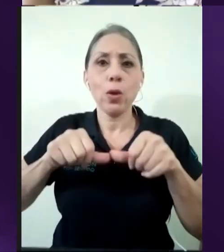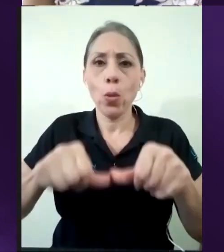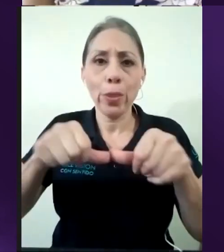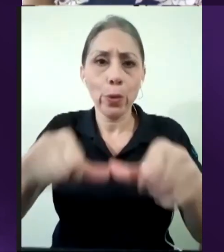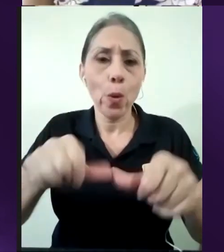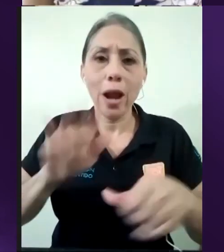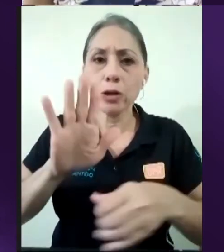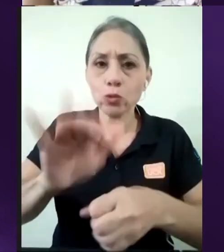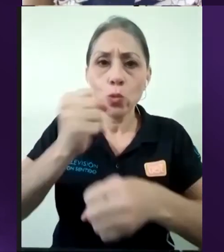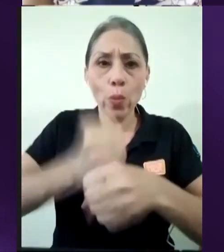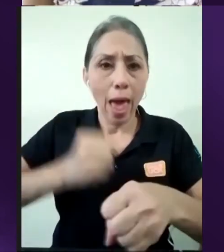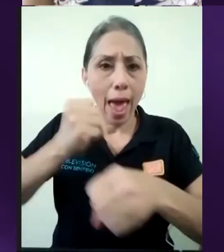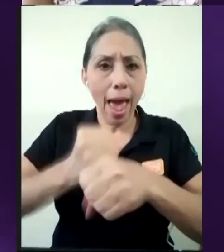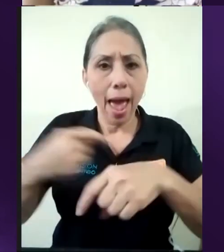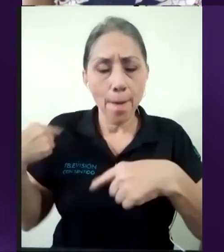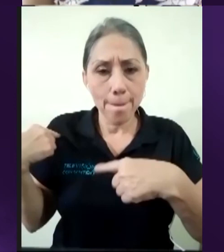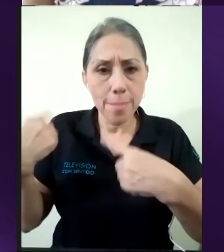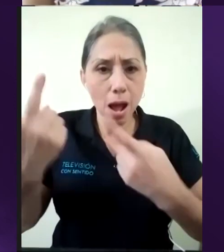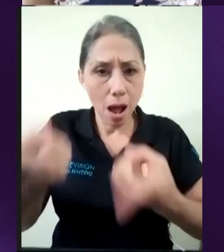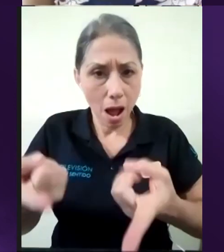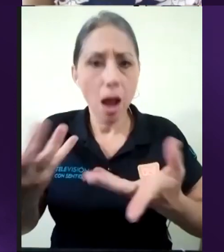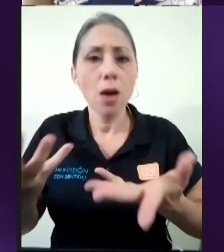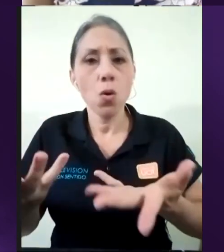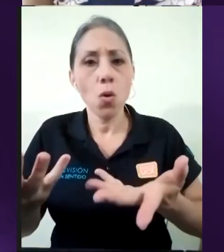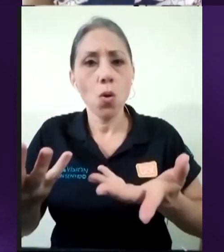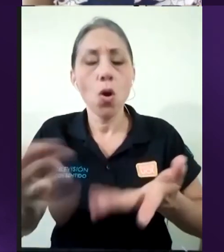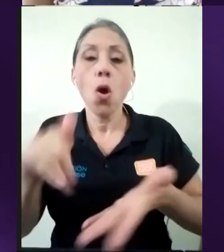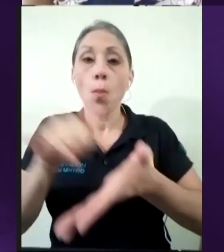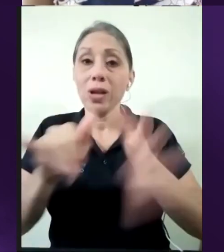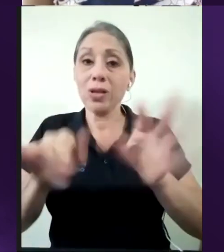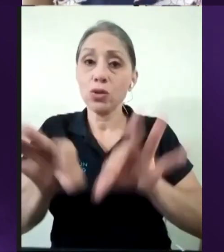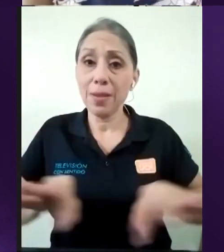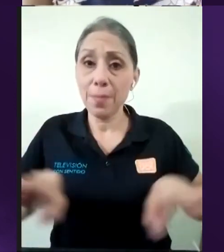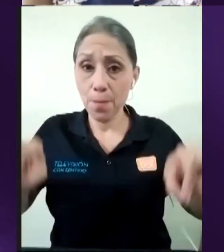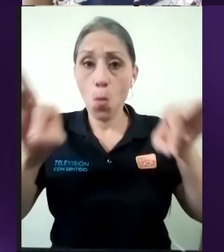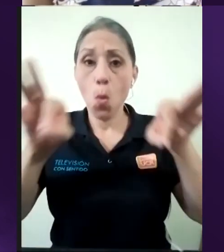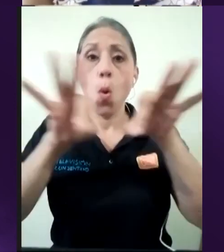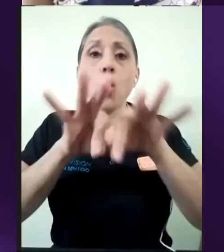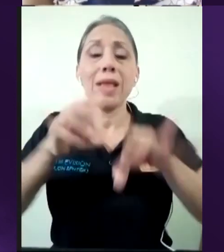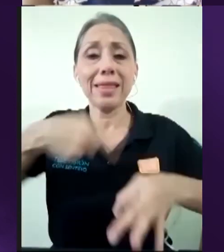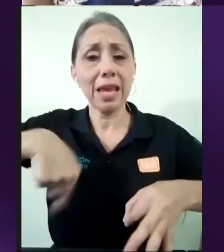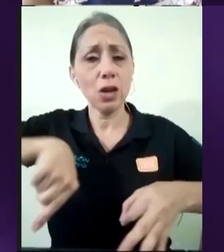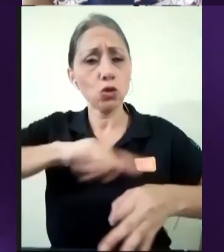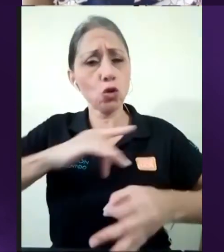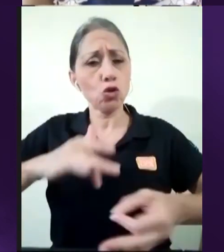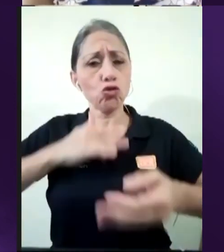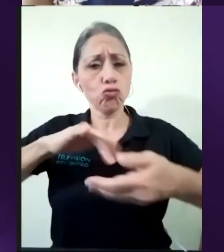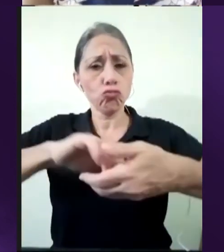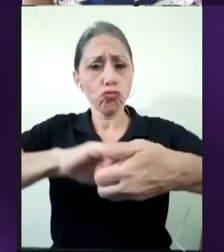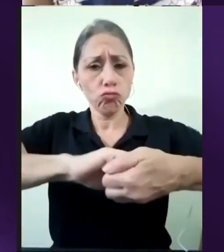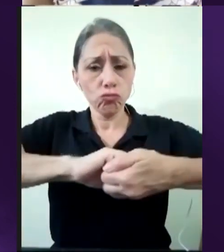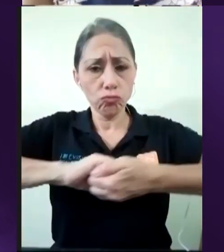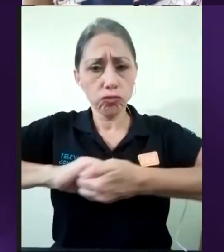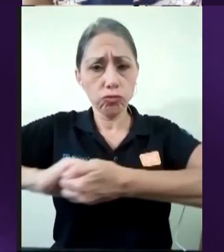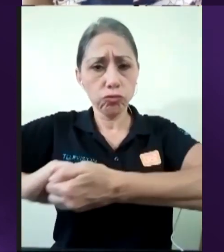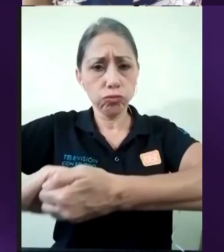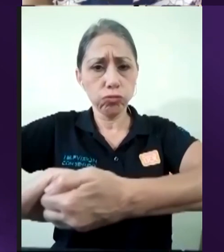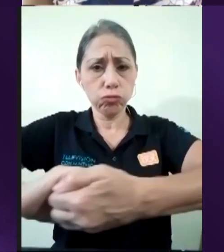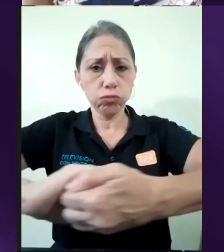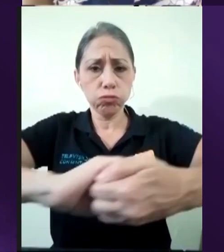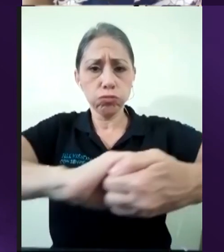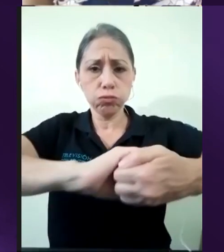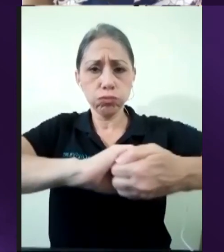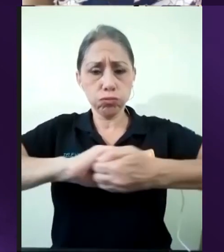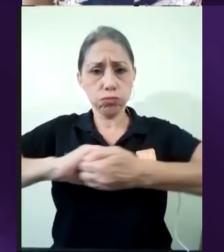venían realizando, y de ahí la importancia de solidarizarnos y de vernos realmente en nuestros barrios,